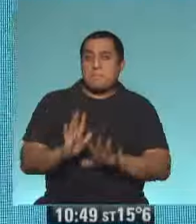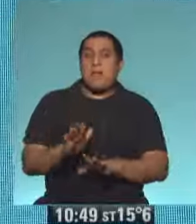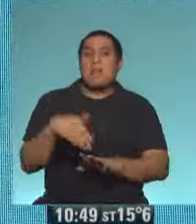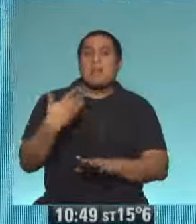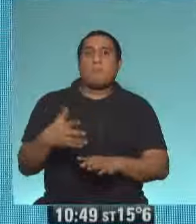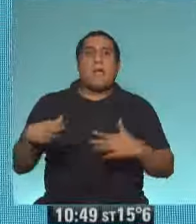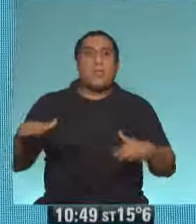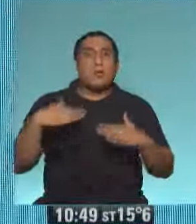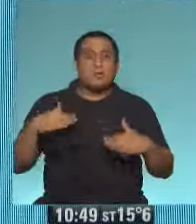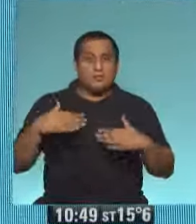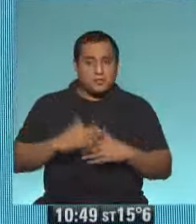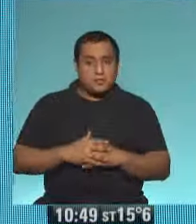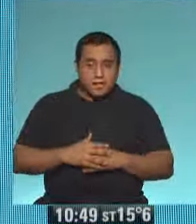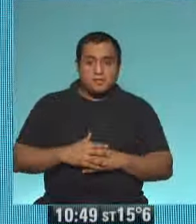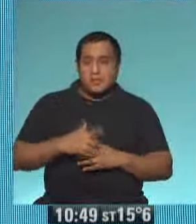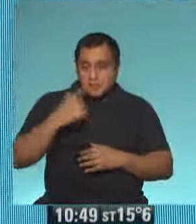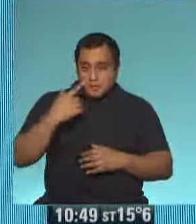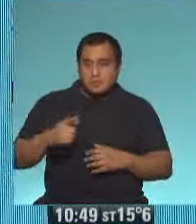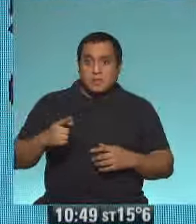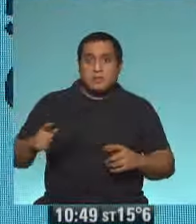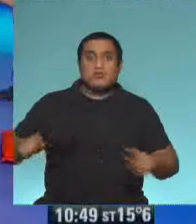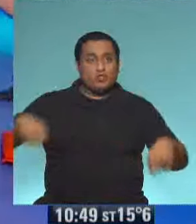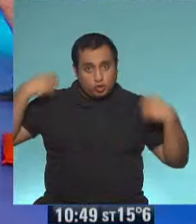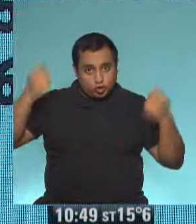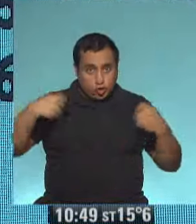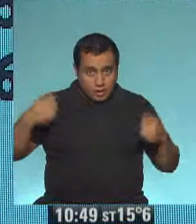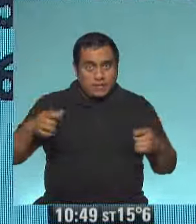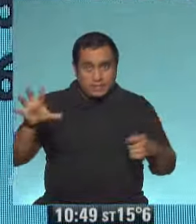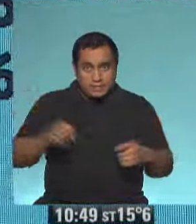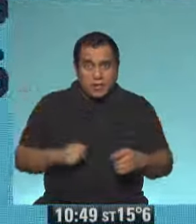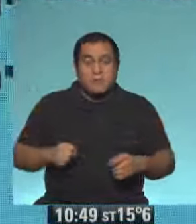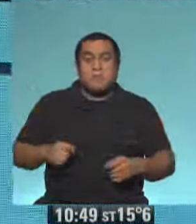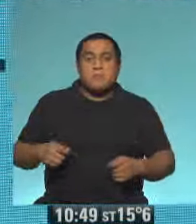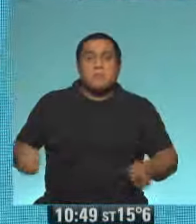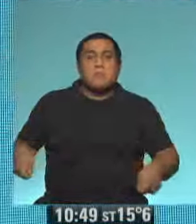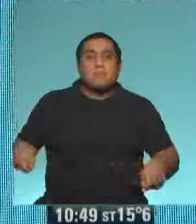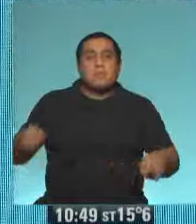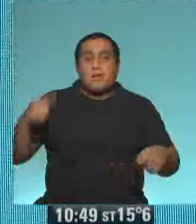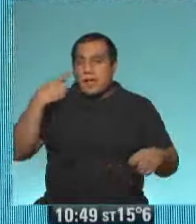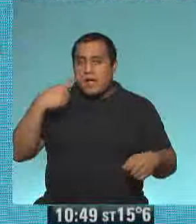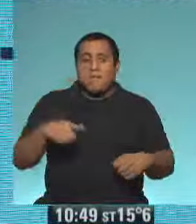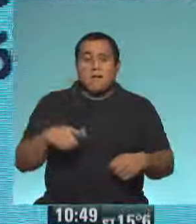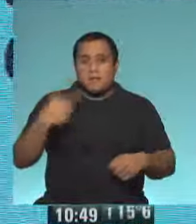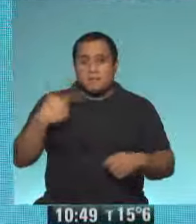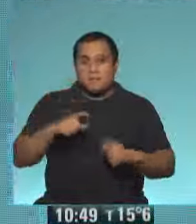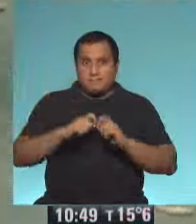educación física, ¿sí? Así que vayan... La soga de saltar. La soga, ¿sí? Nos vamos con un golazo.